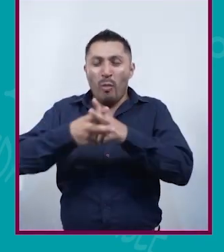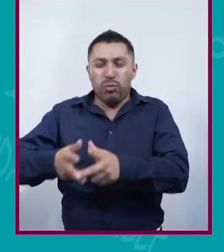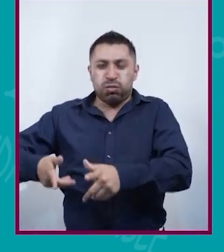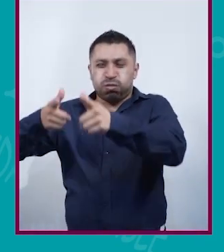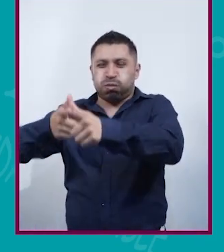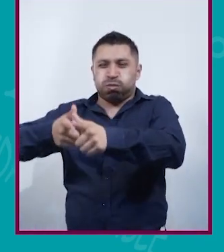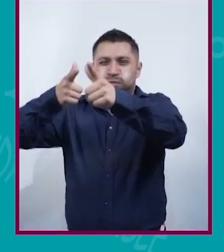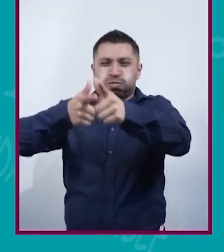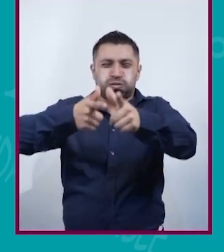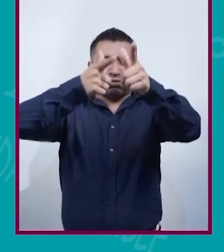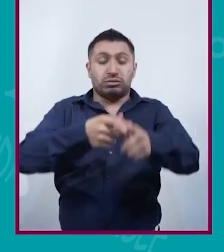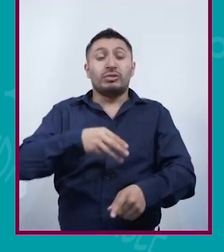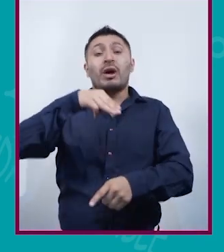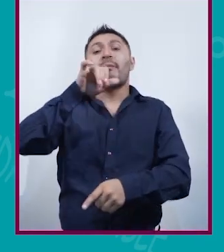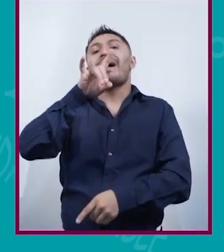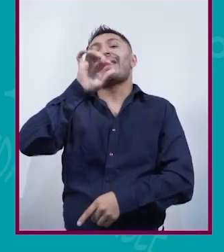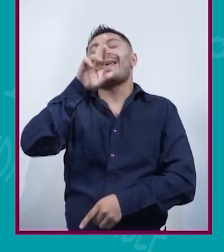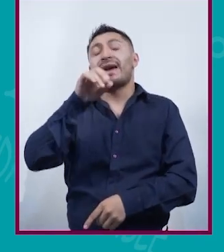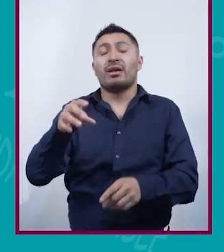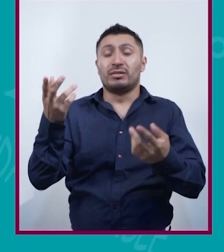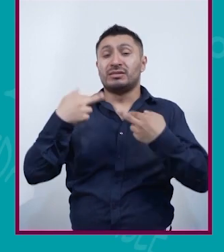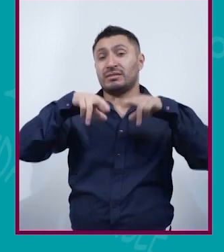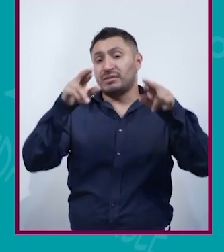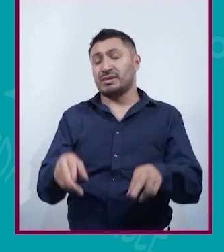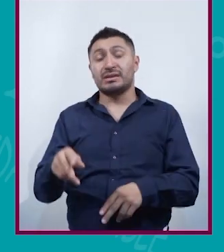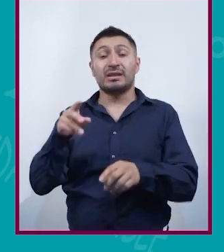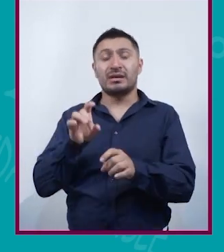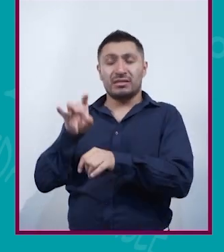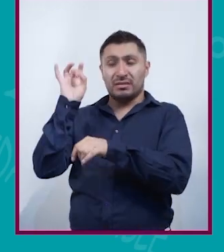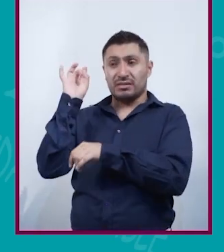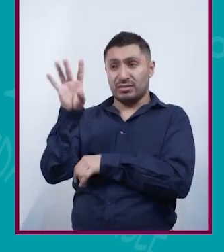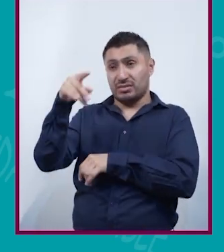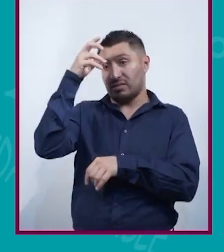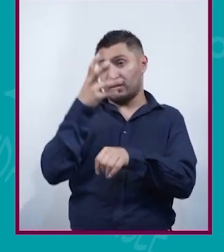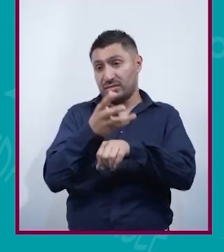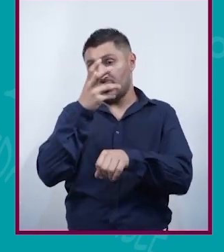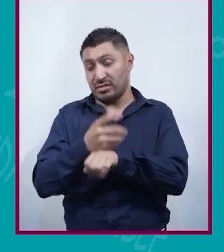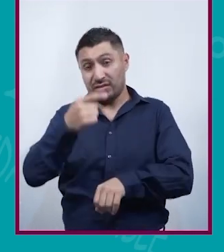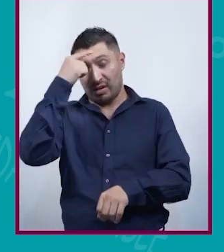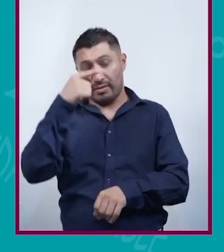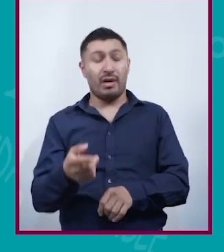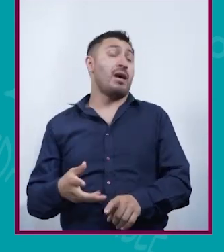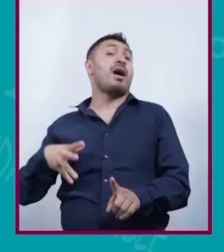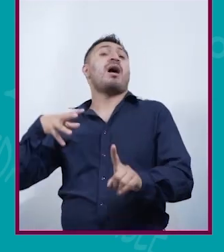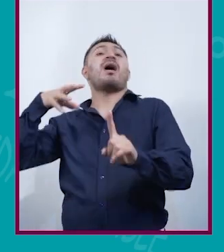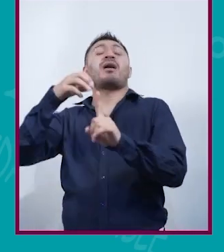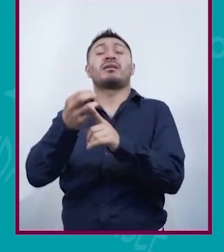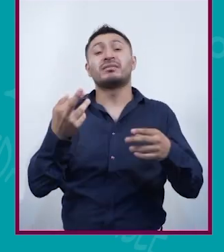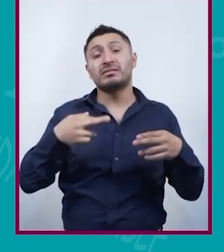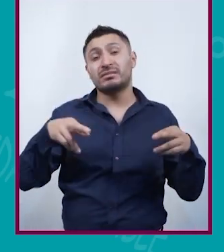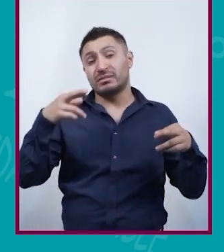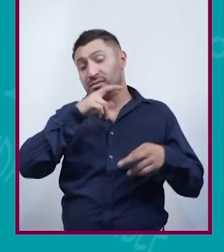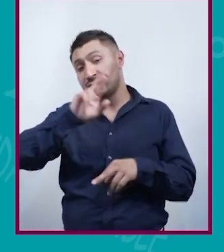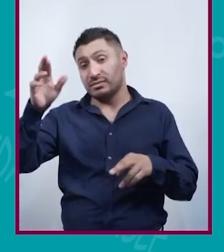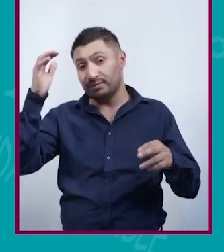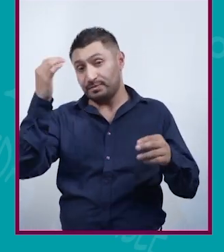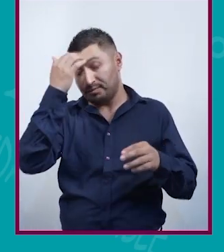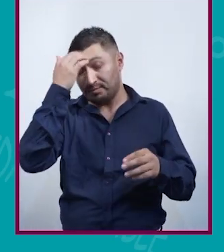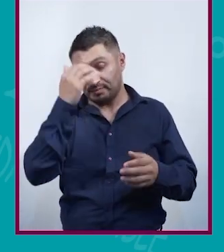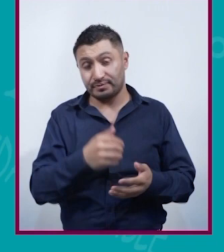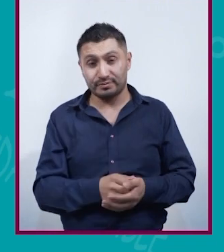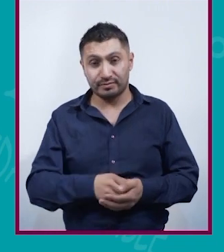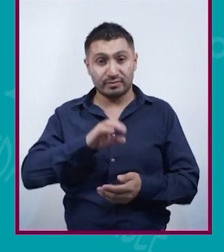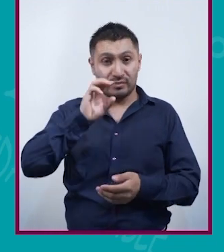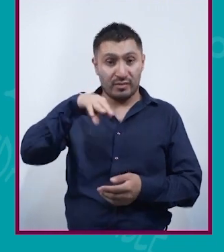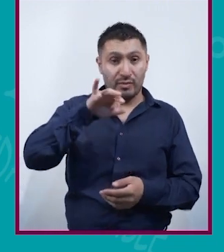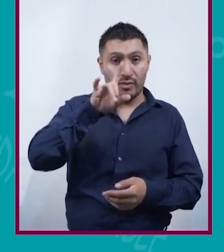una lucha armada, fue enviado por Madero como representante suyo en Estados Unidos para obtener el reconocimiento